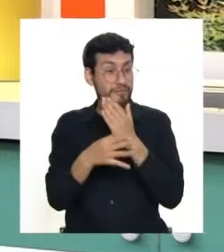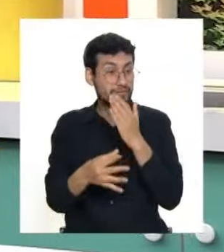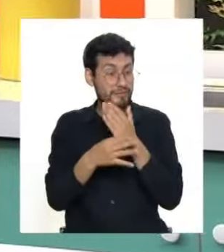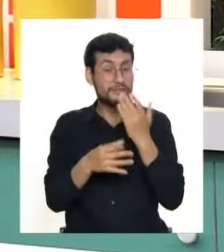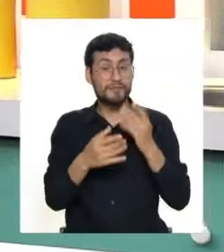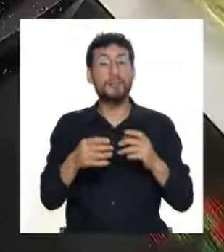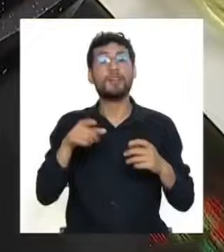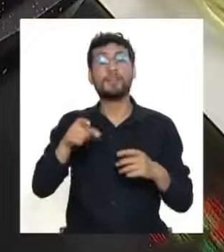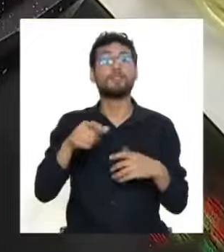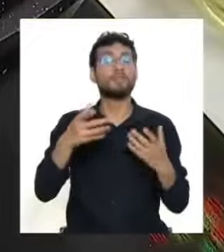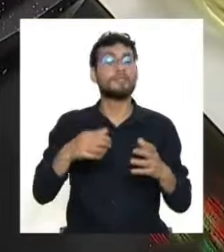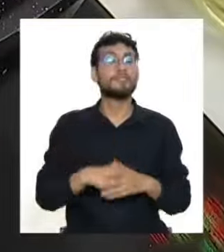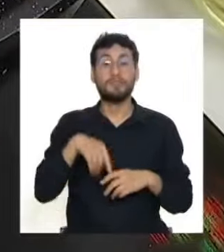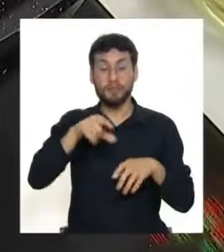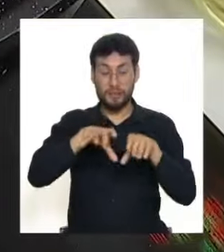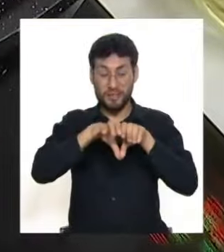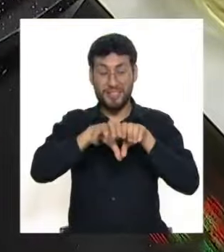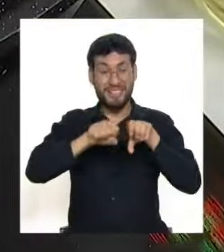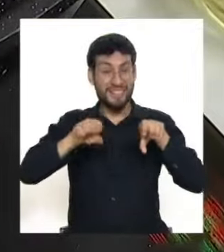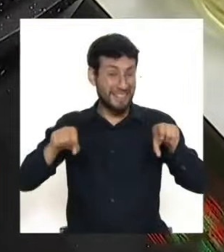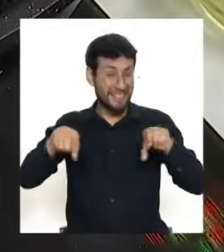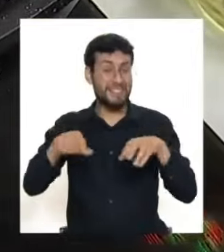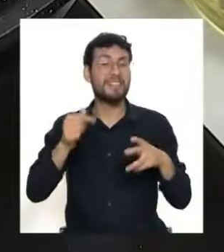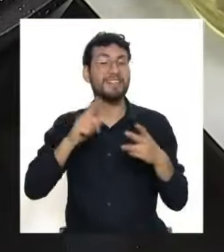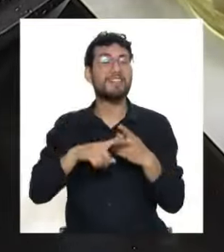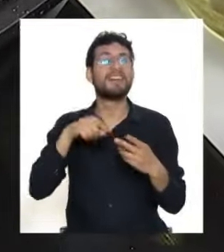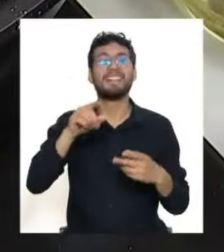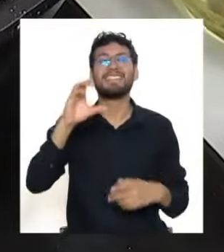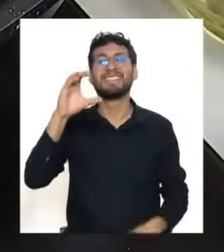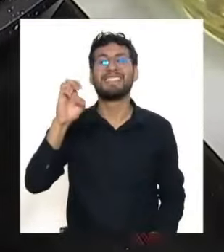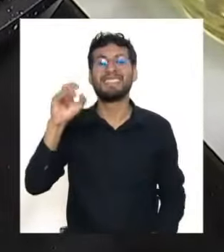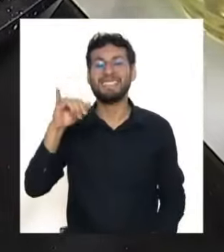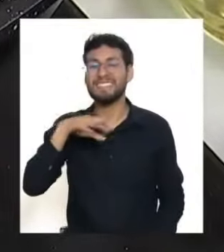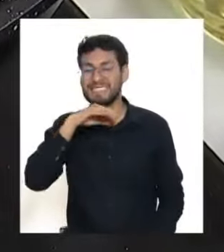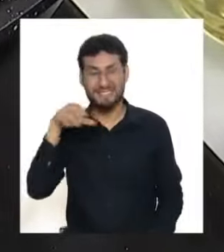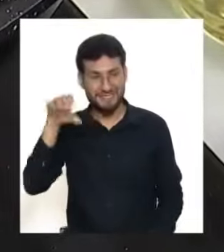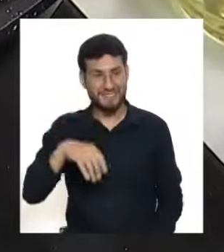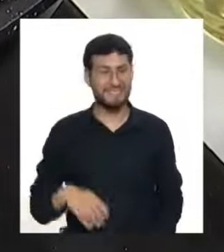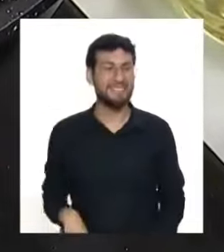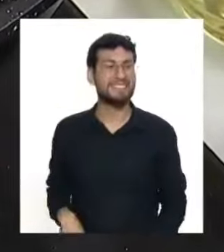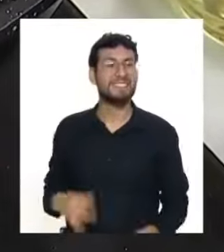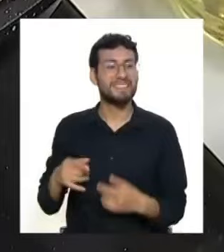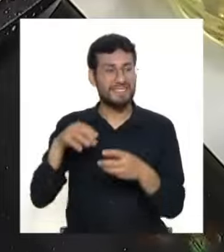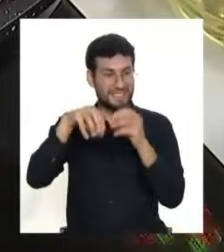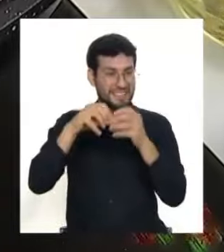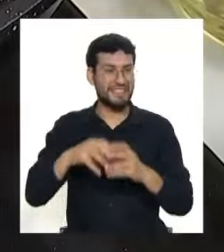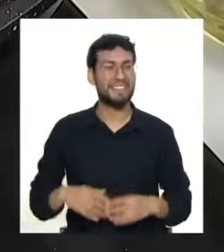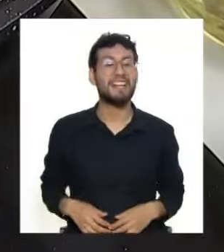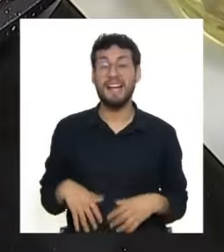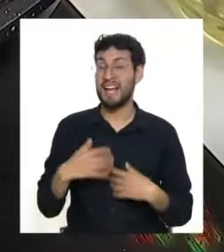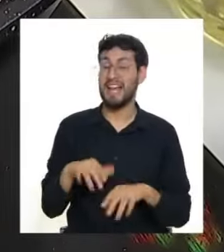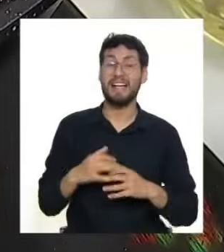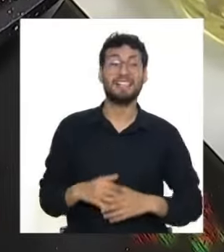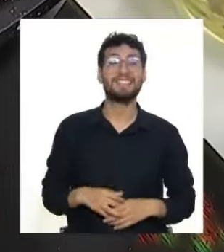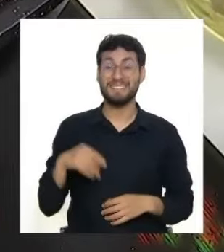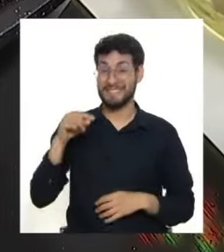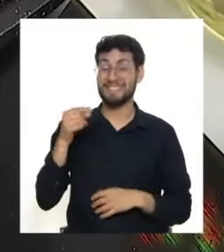¿ya? nuestros chorizos. ¿Ya? Y con nuestra cecina. ¡Ay, qué rico! Ahí lo vamos a ir dorando. Chorizo. Harto arroz, ¿no?